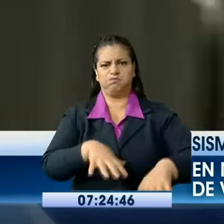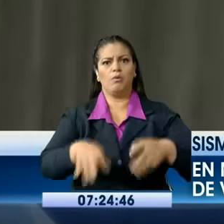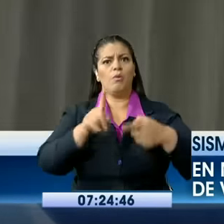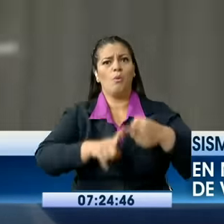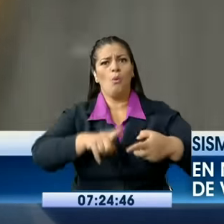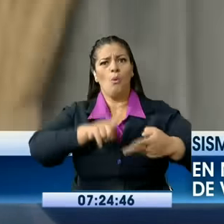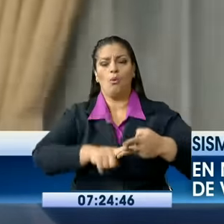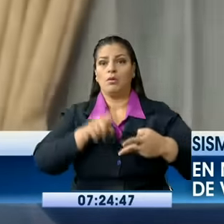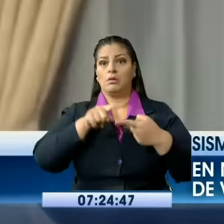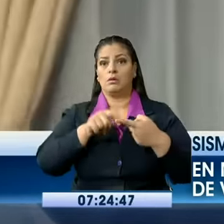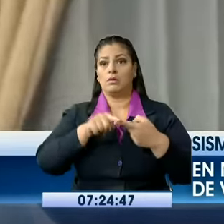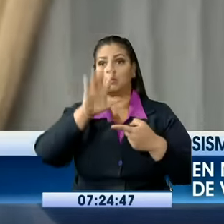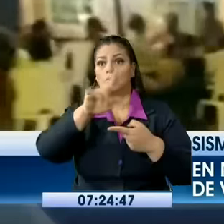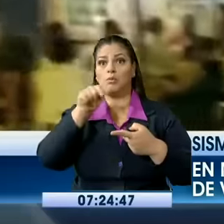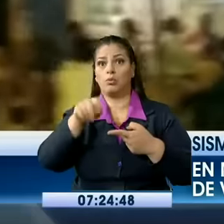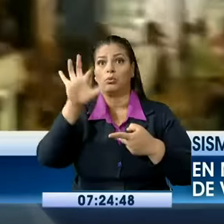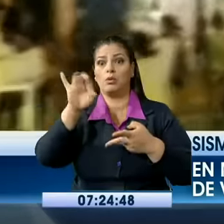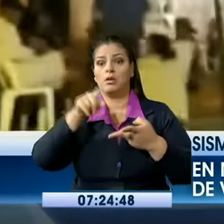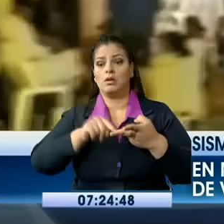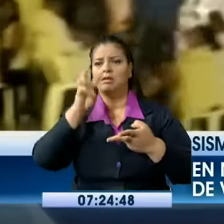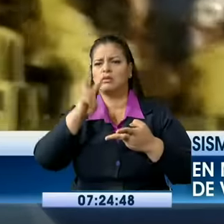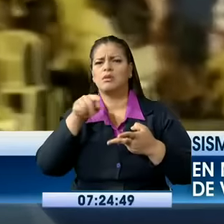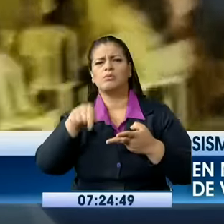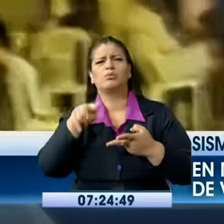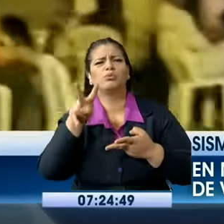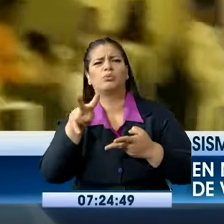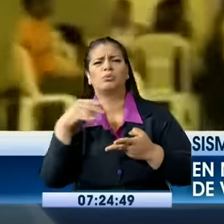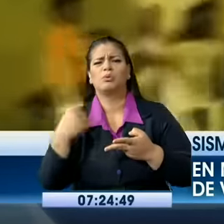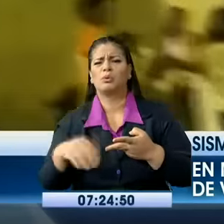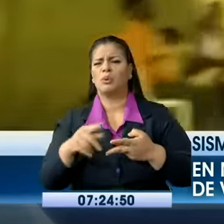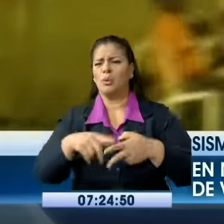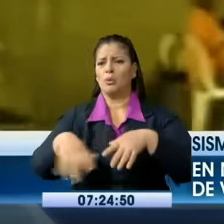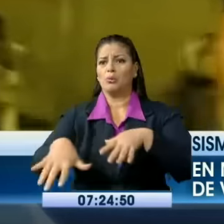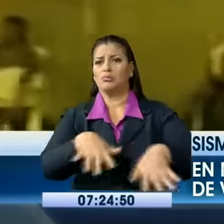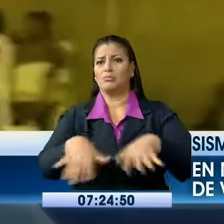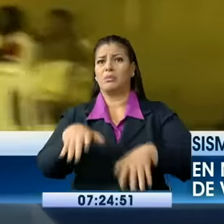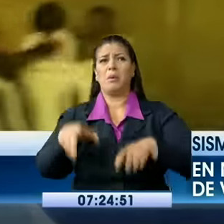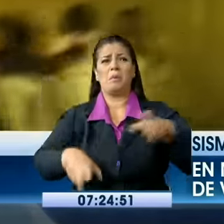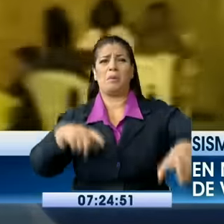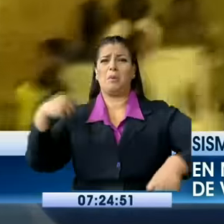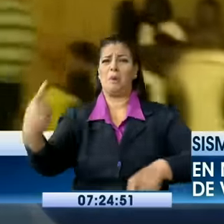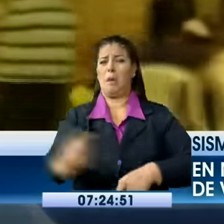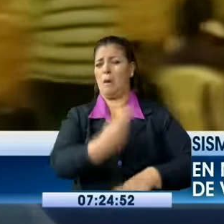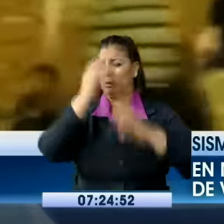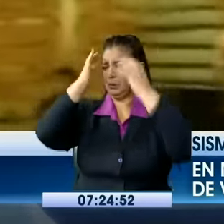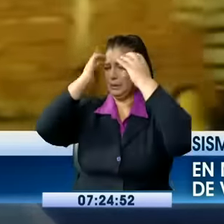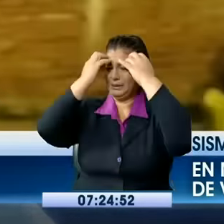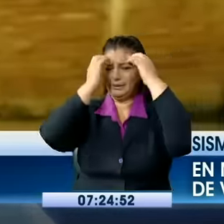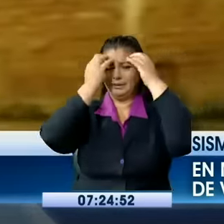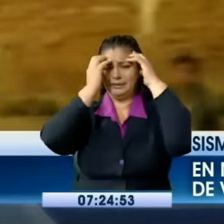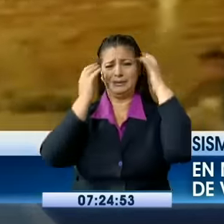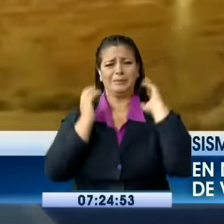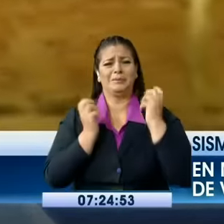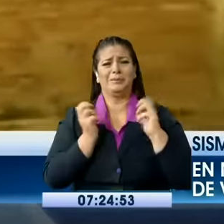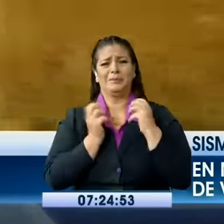y 6.2 grados respectivamente sembraron de nuevo el temor en muchas personas.